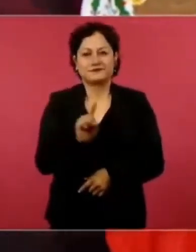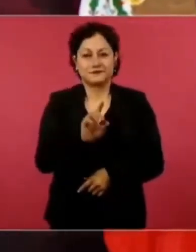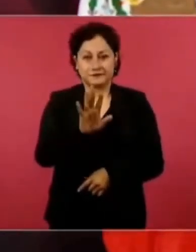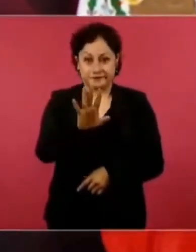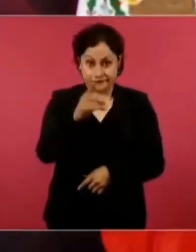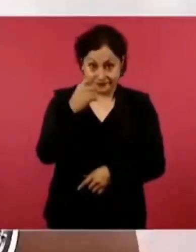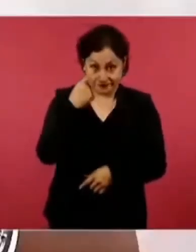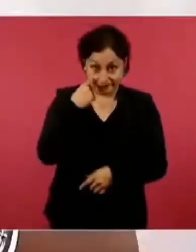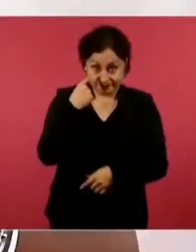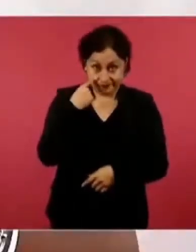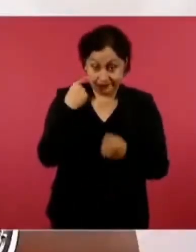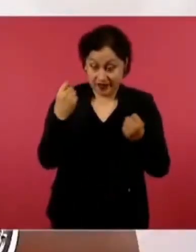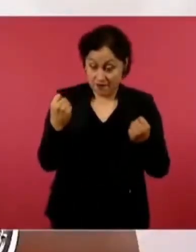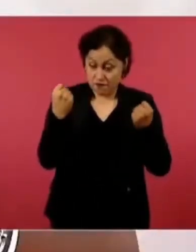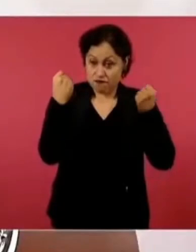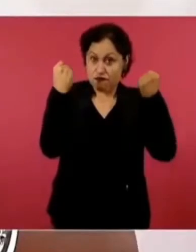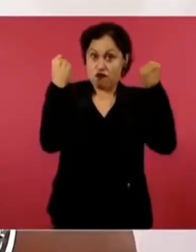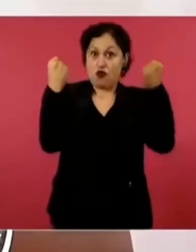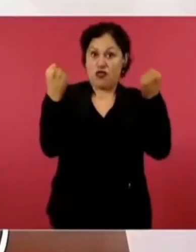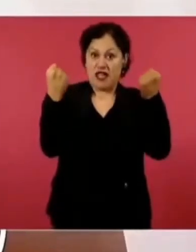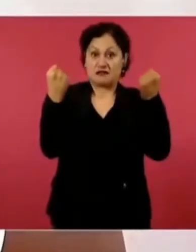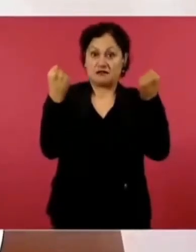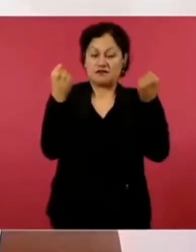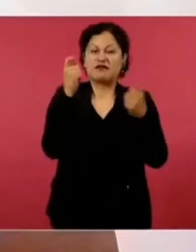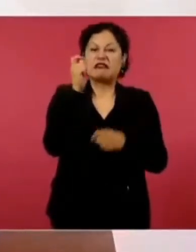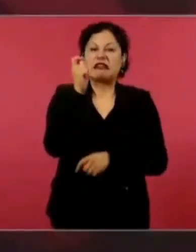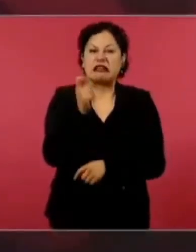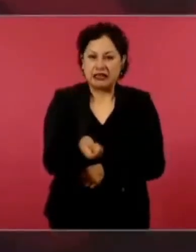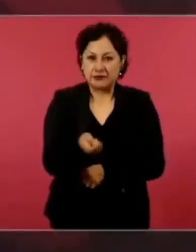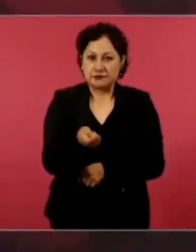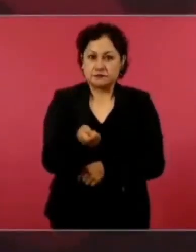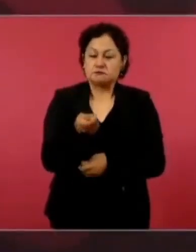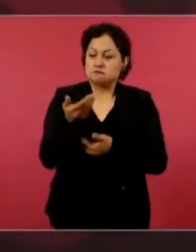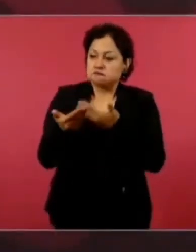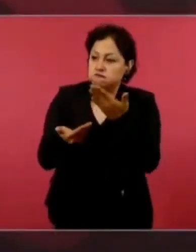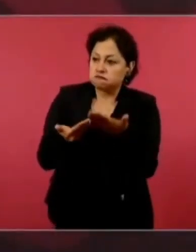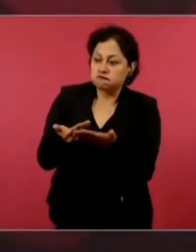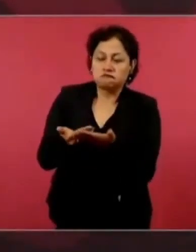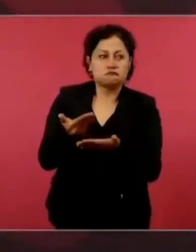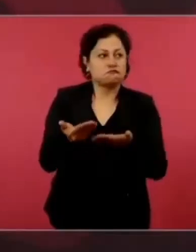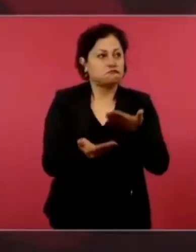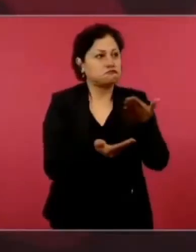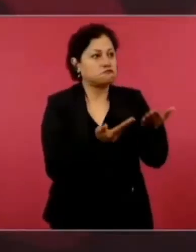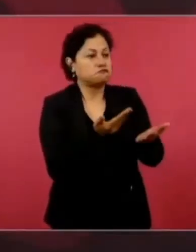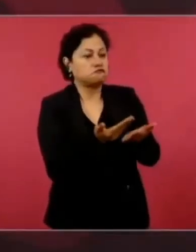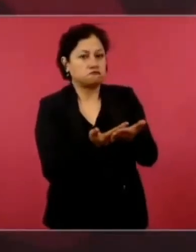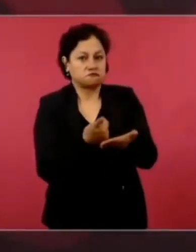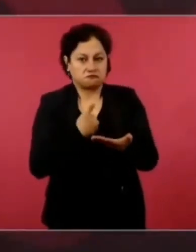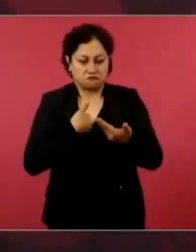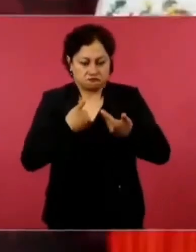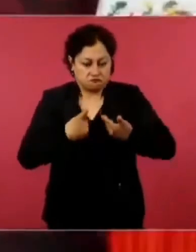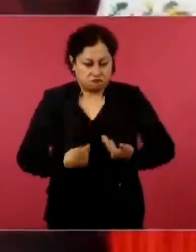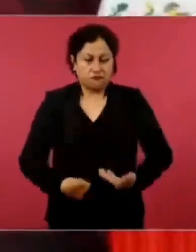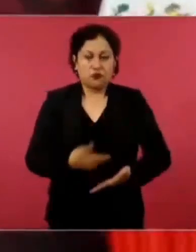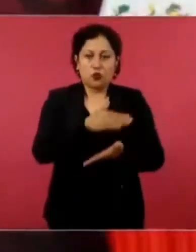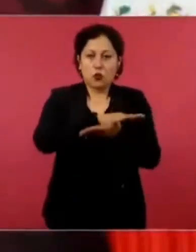virtud cuando se pone al servicio de los demás. Y el poder es humildad.